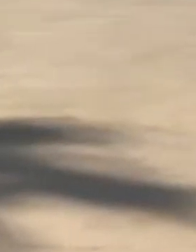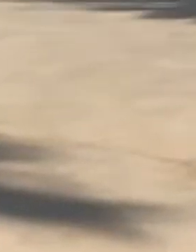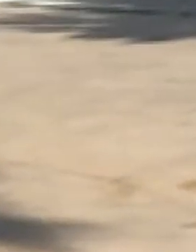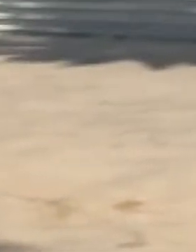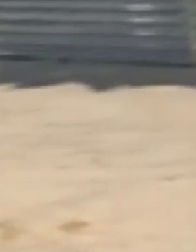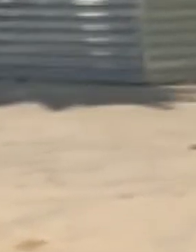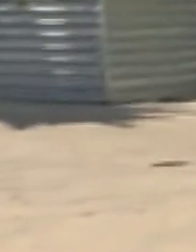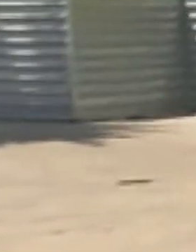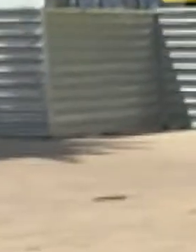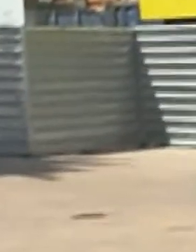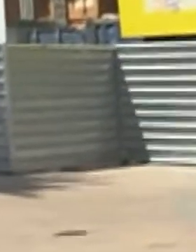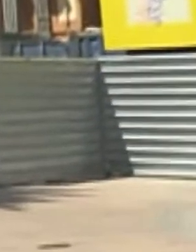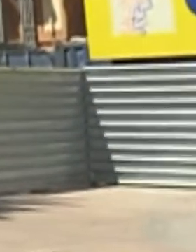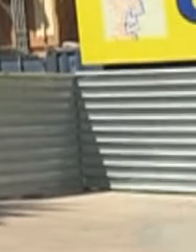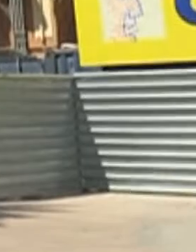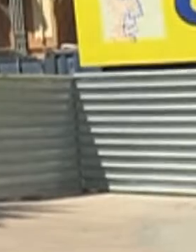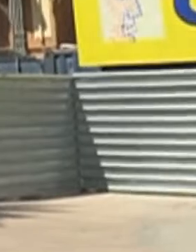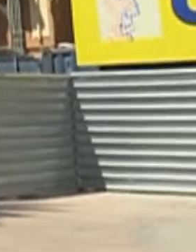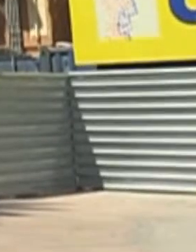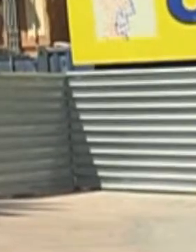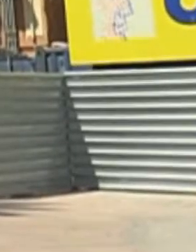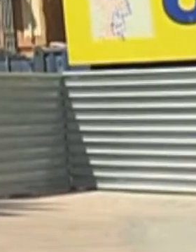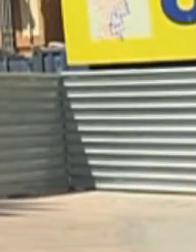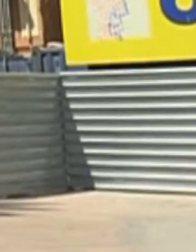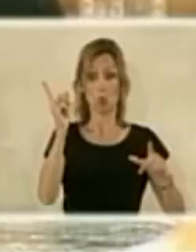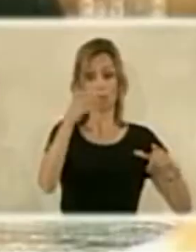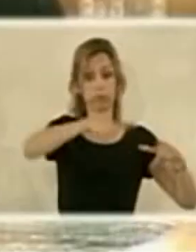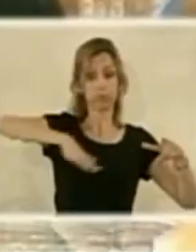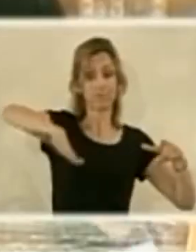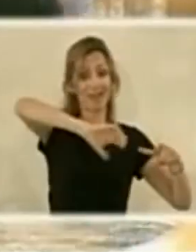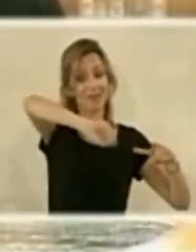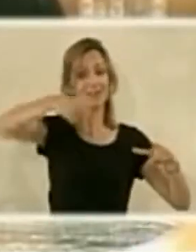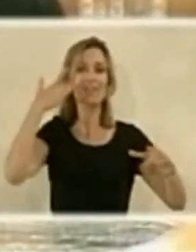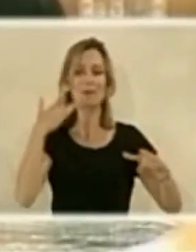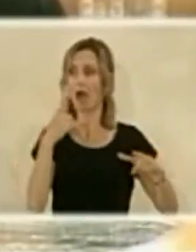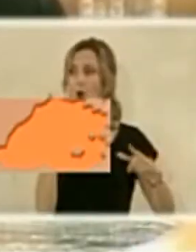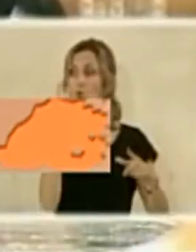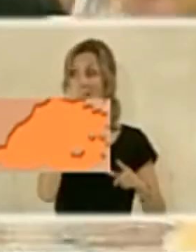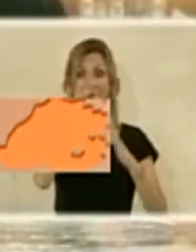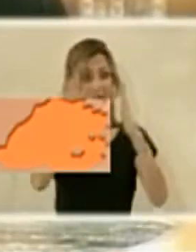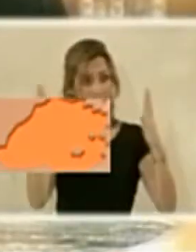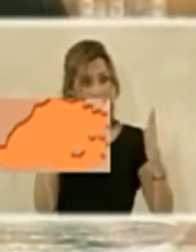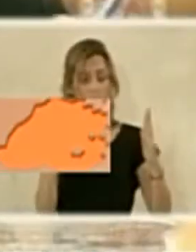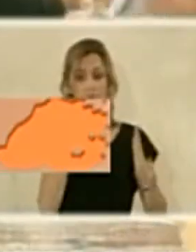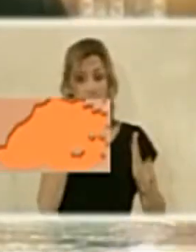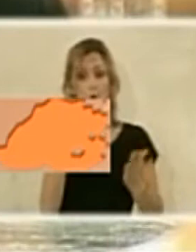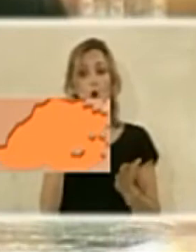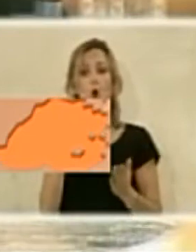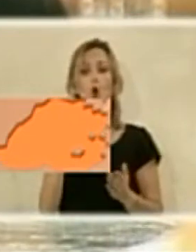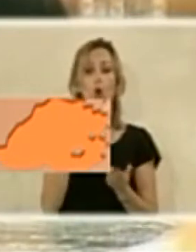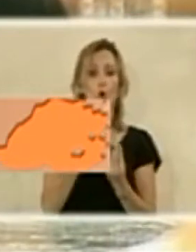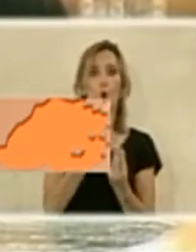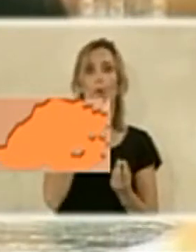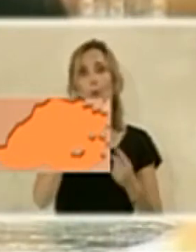más beneficiosa para hosteleros y comerciantes. A lo largo de un año en la Plaza Vieja, con los conciertos y con el